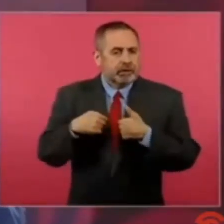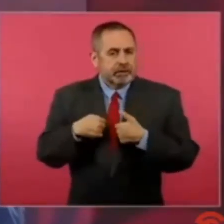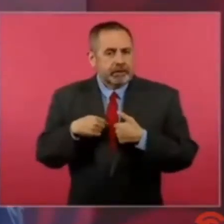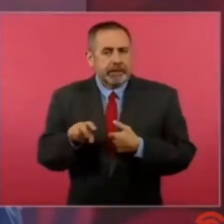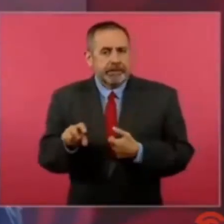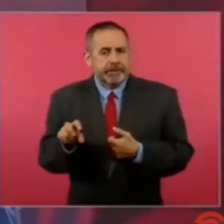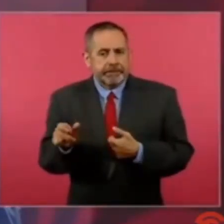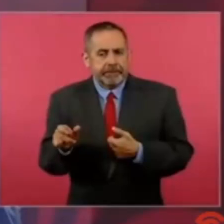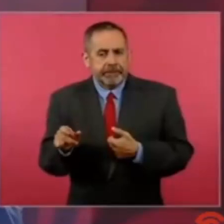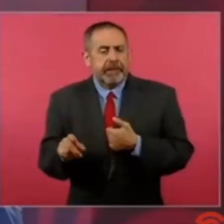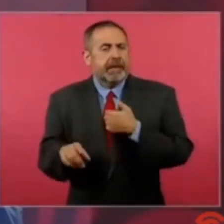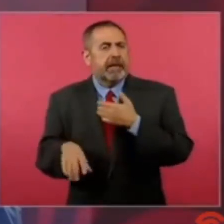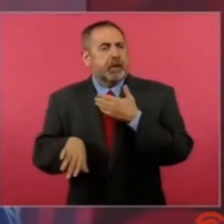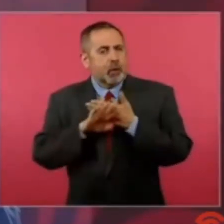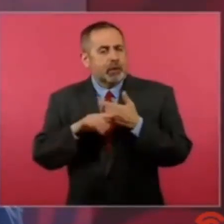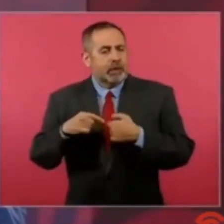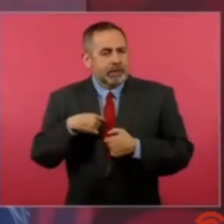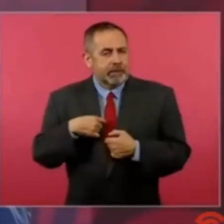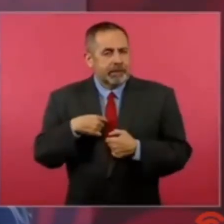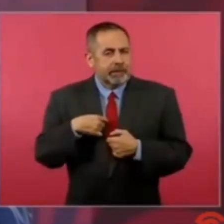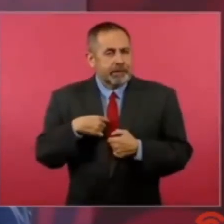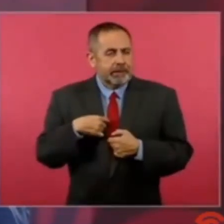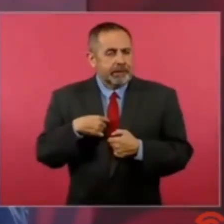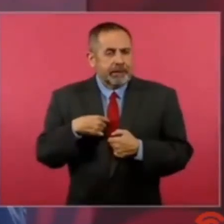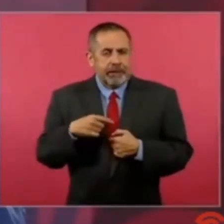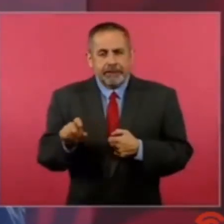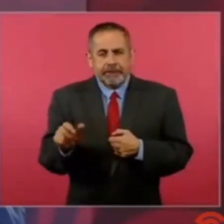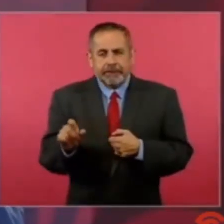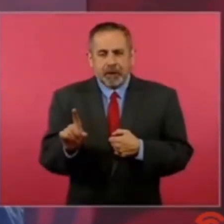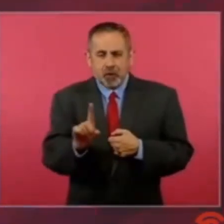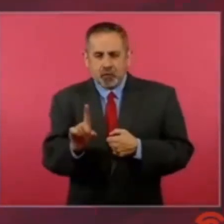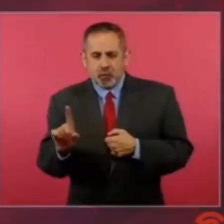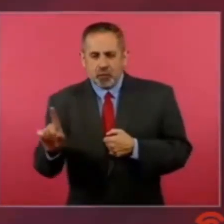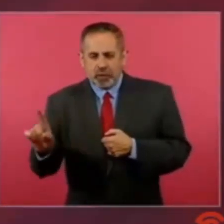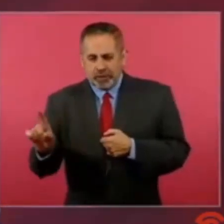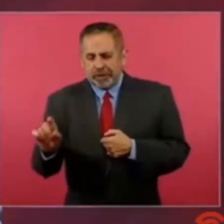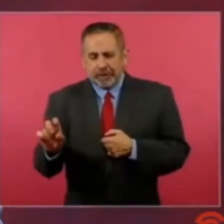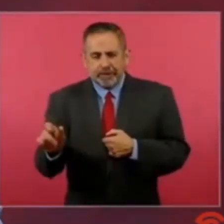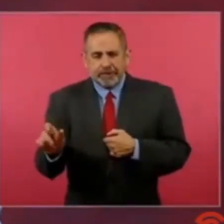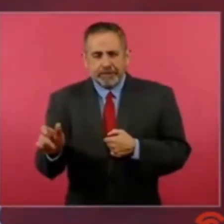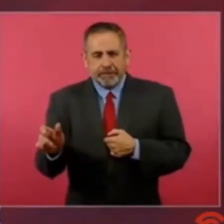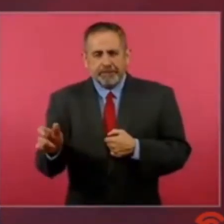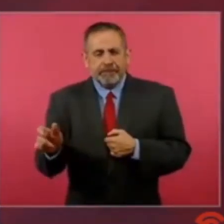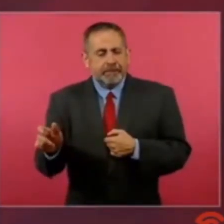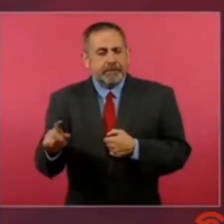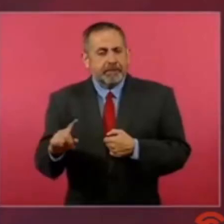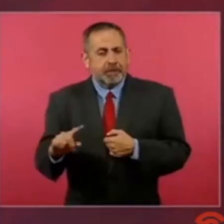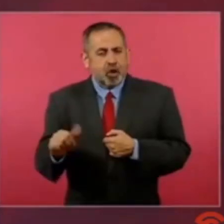para cualquier estación, cualquier noticiero,